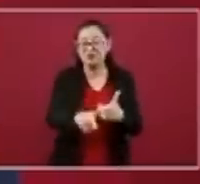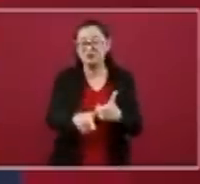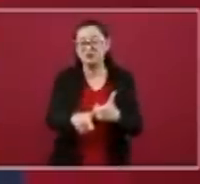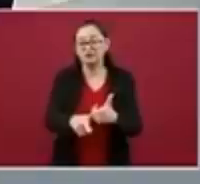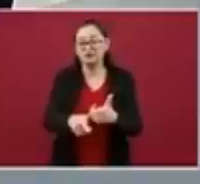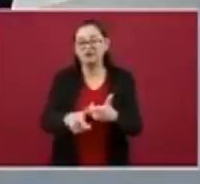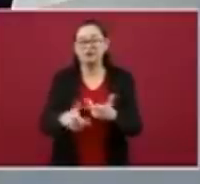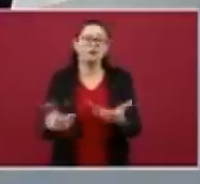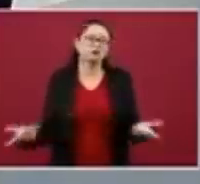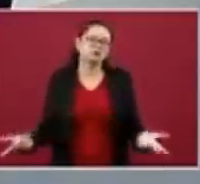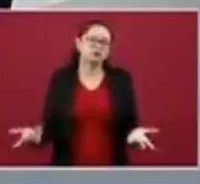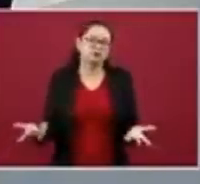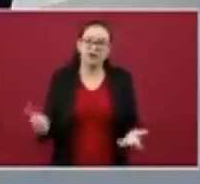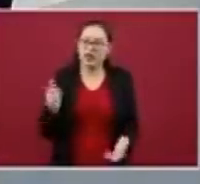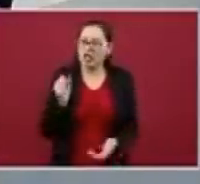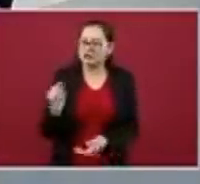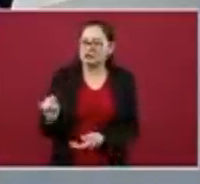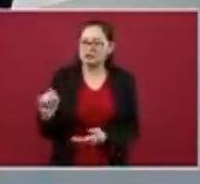en la ilegalidad,